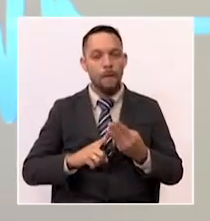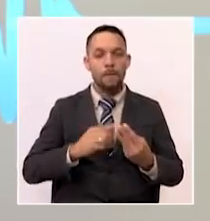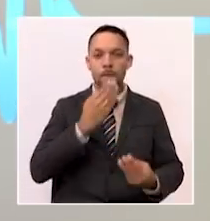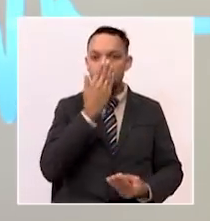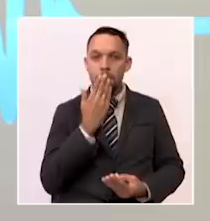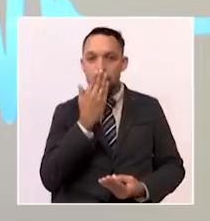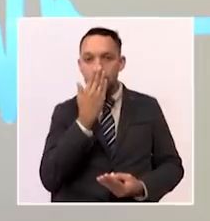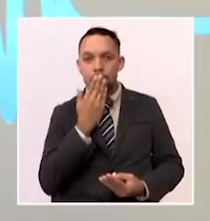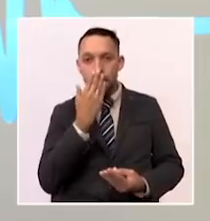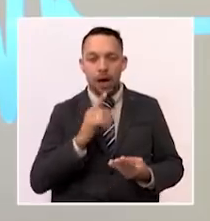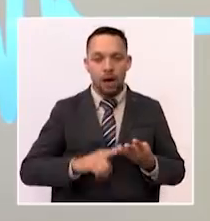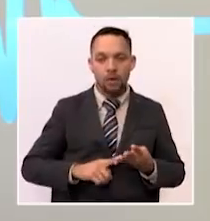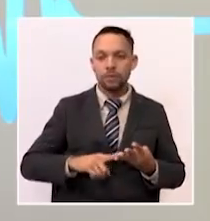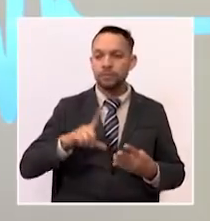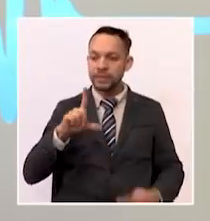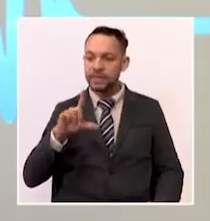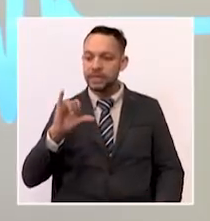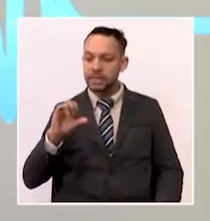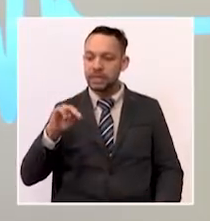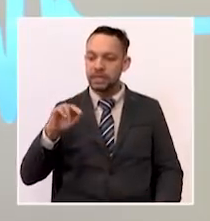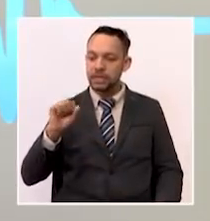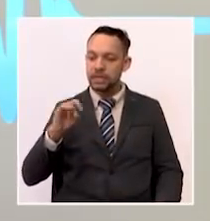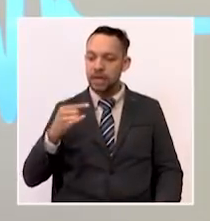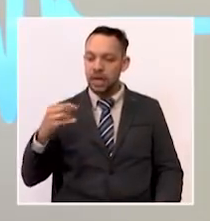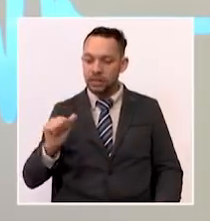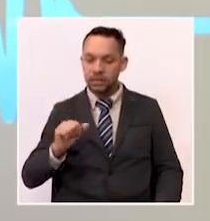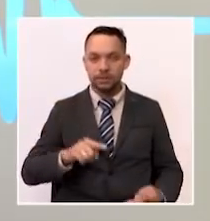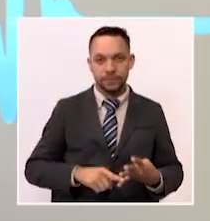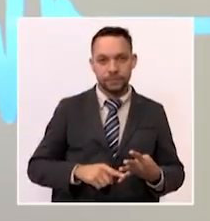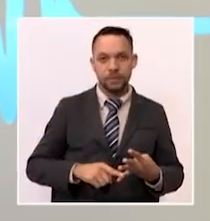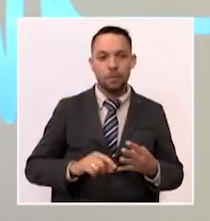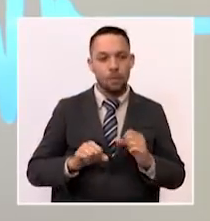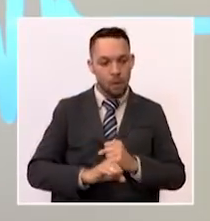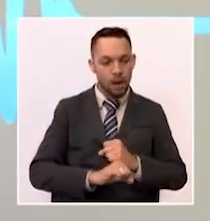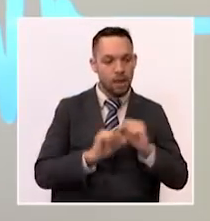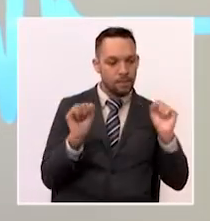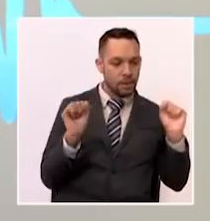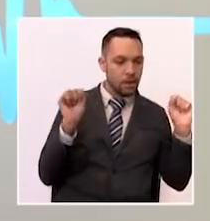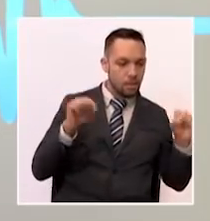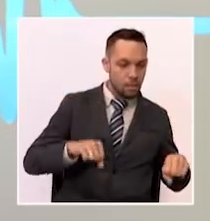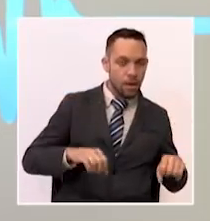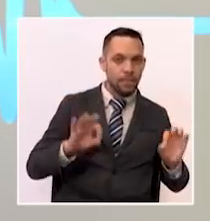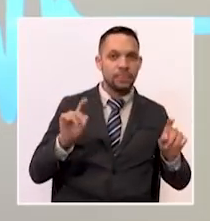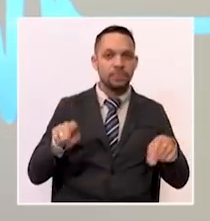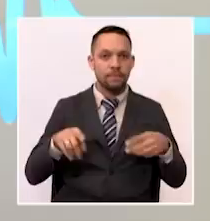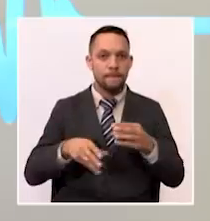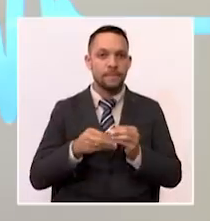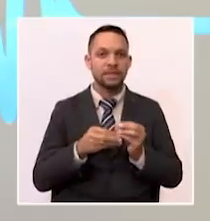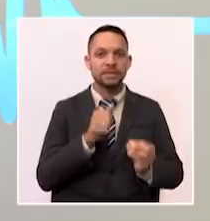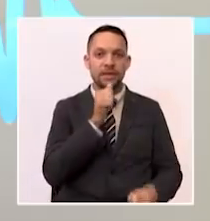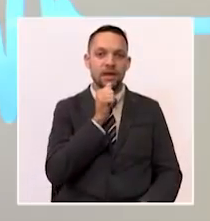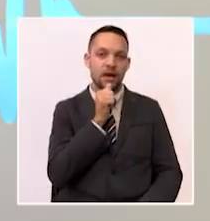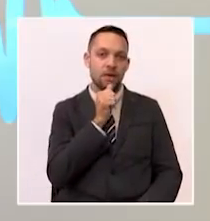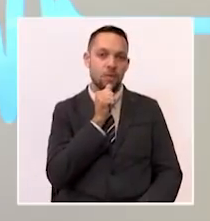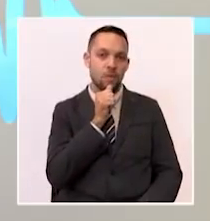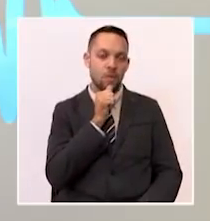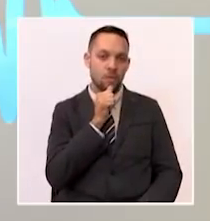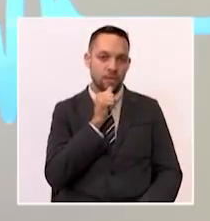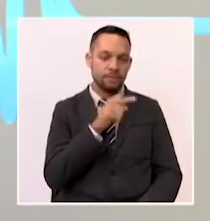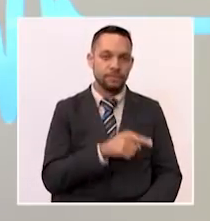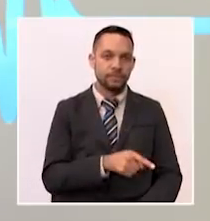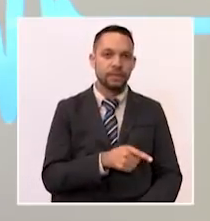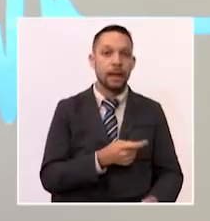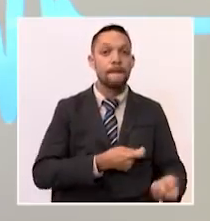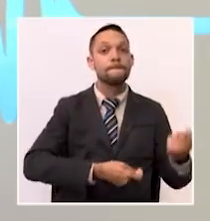la linaza, es utilizado en la mañana y aumentar el consumo de líquido muchísimo. Además, venden en